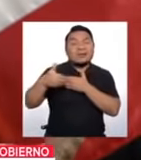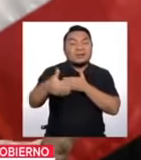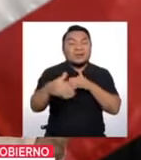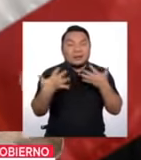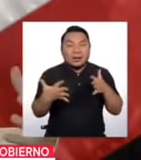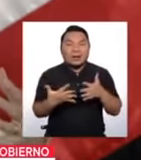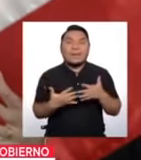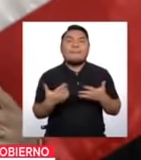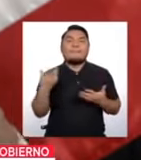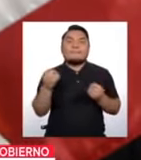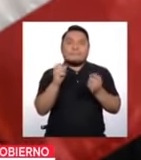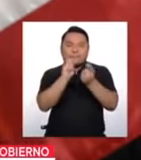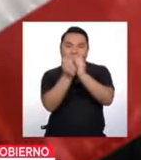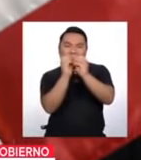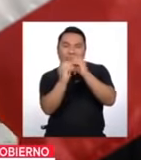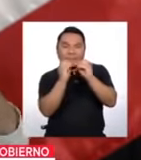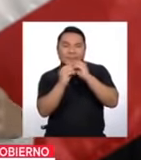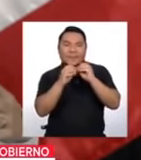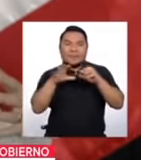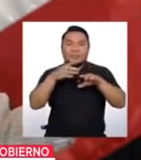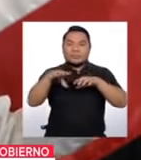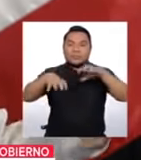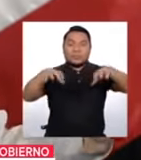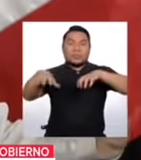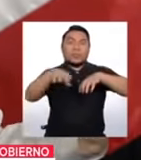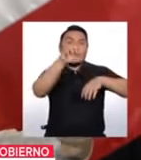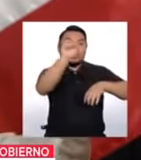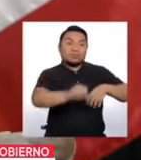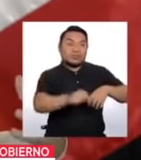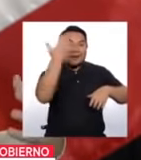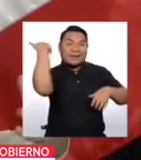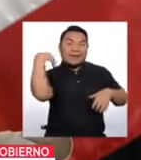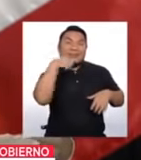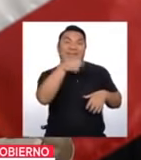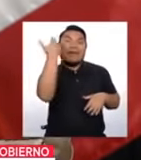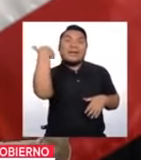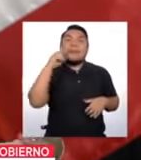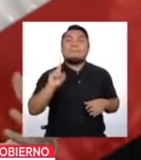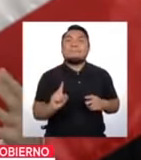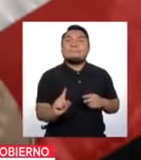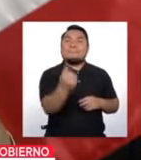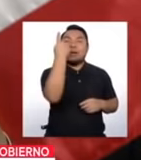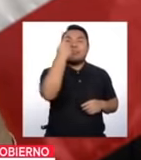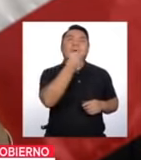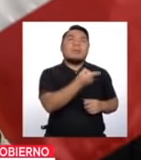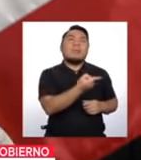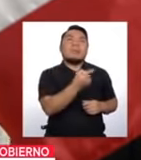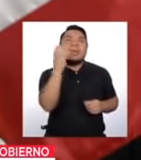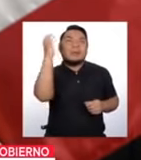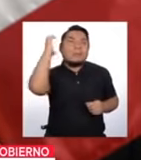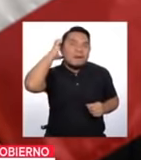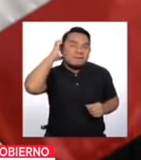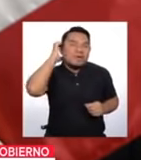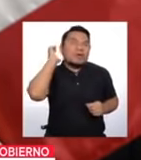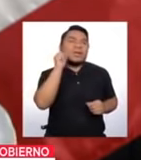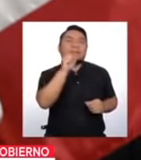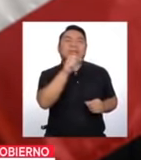han pasado de distritos del sur de Lima a más al